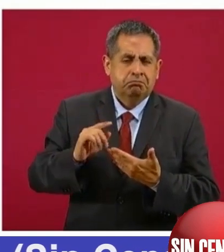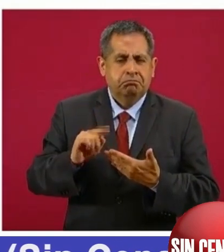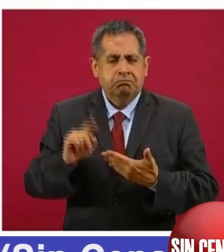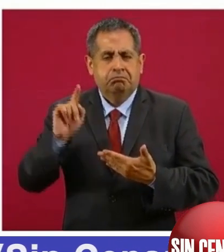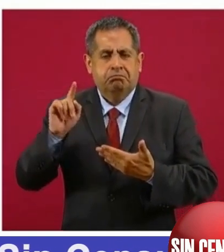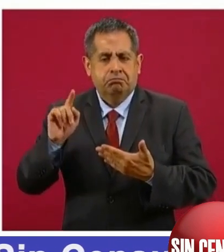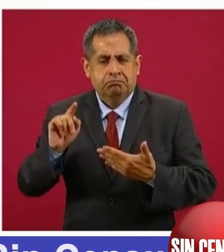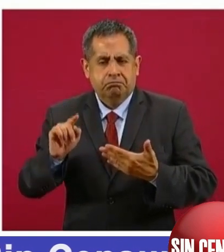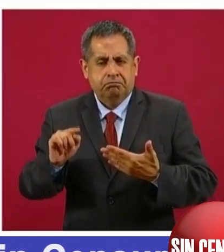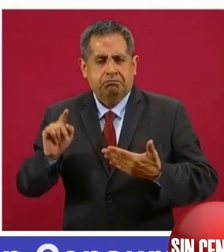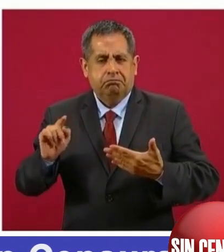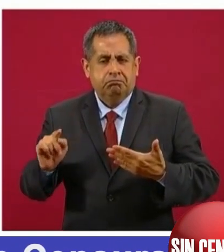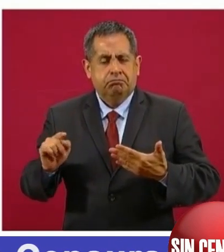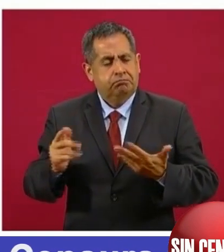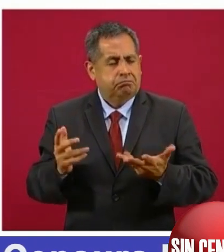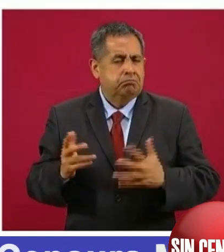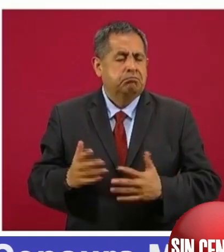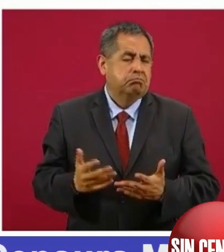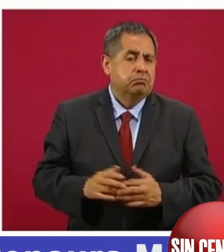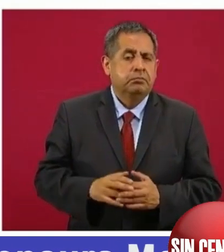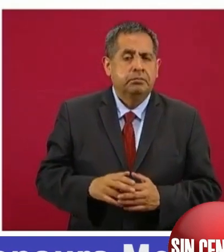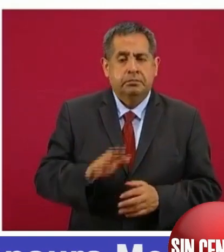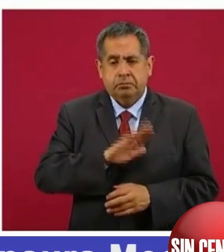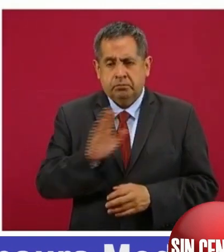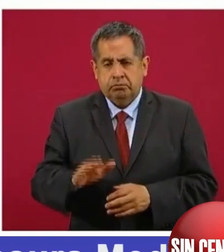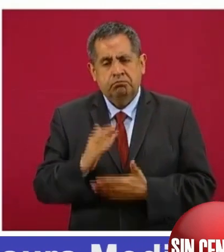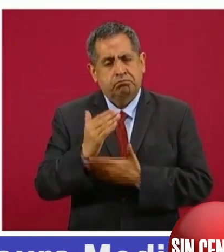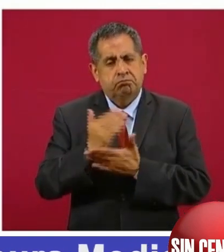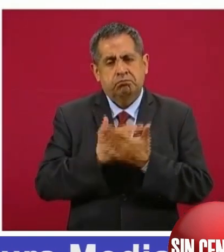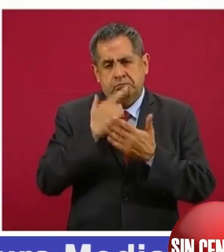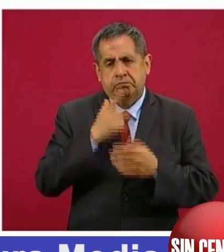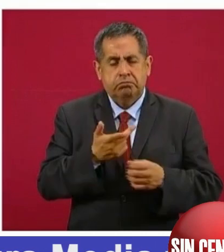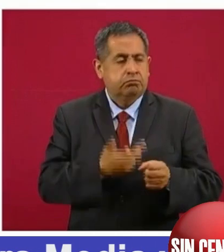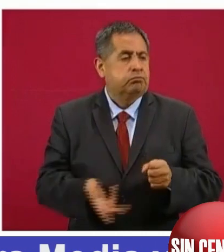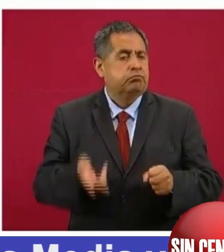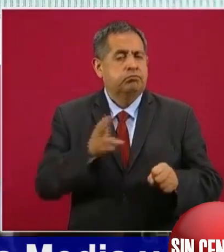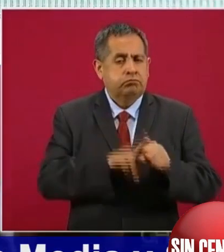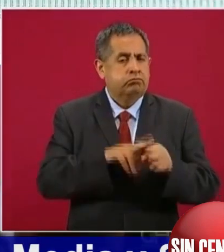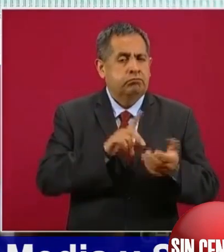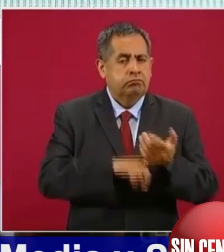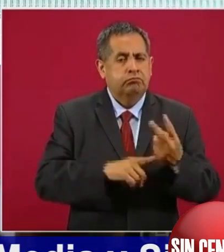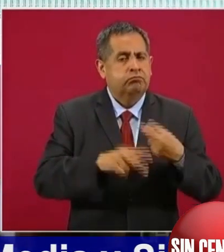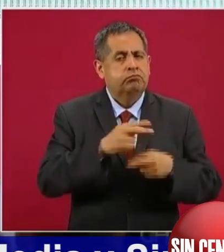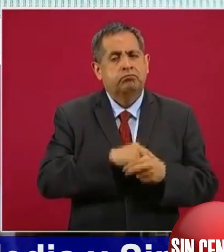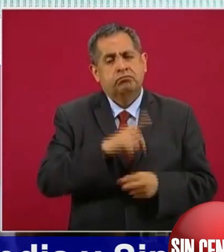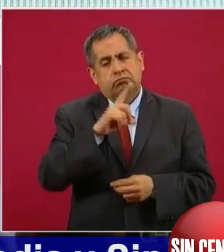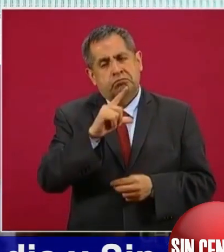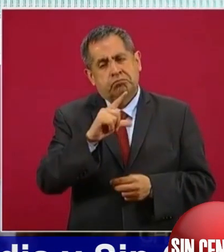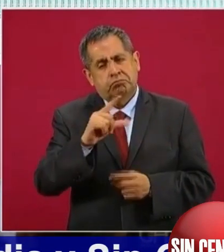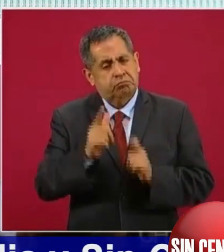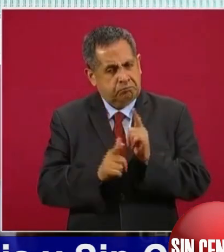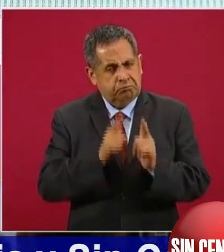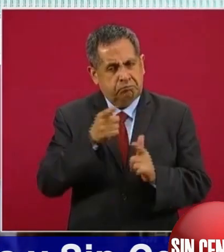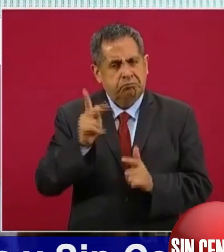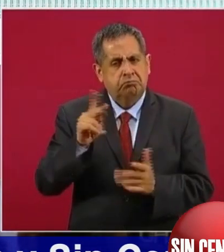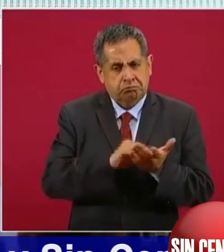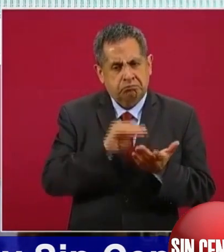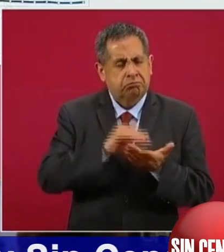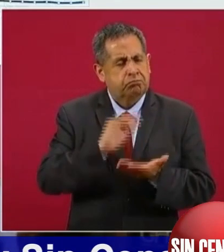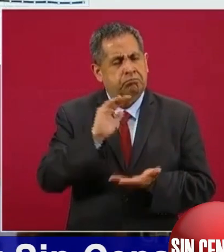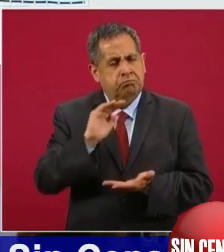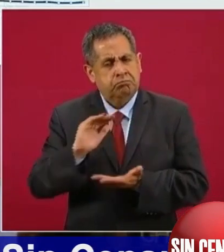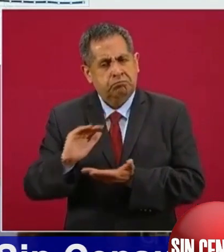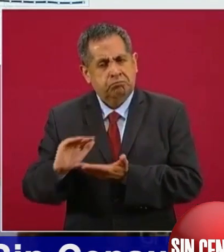lo mismo las defunciones. La siguiente, la hospitalización, una reducción lenta, pero continua hasta el